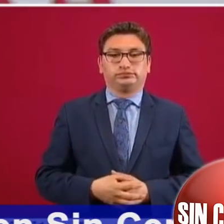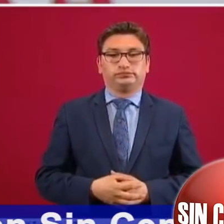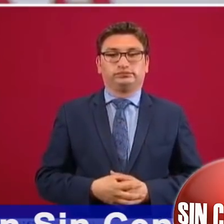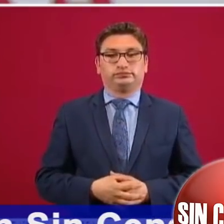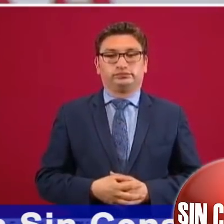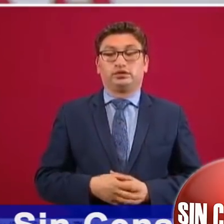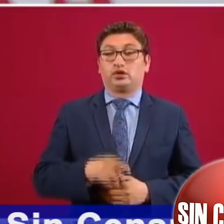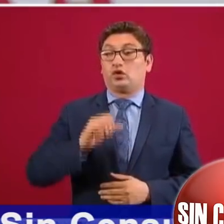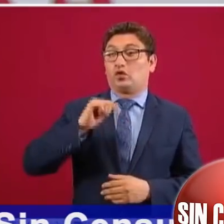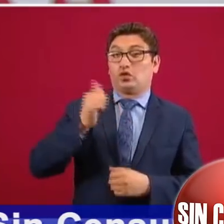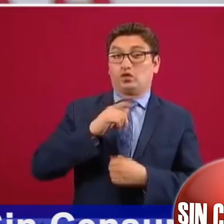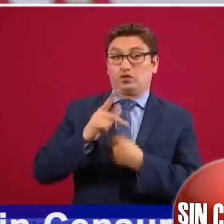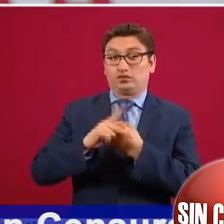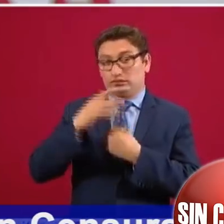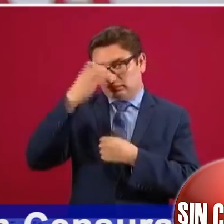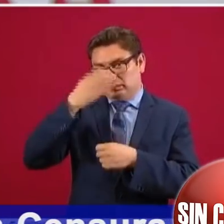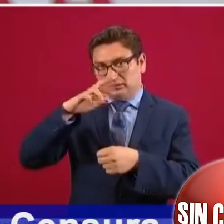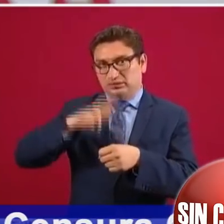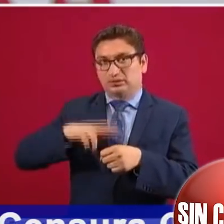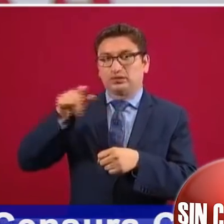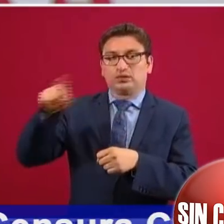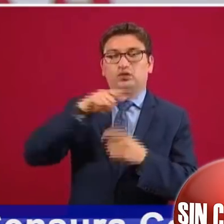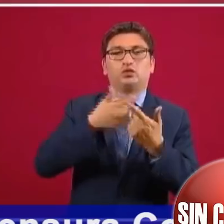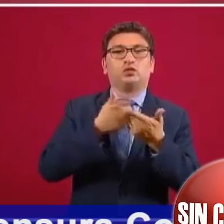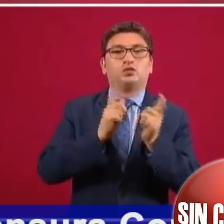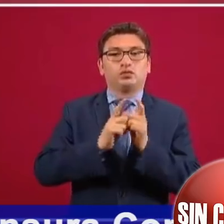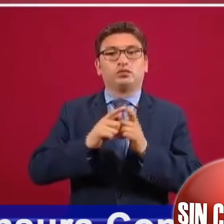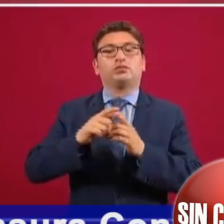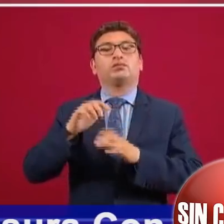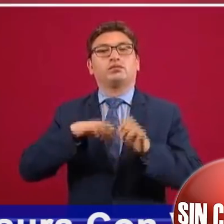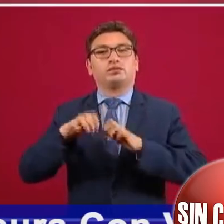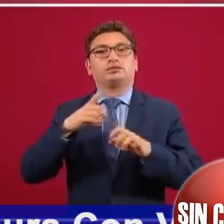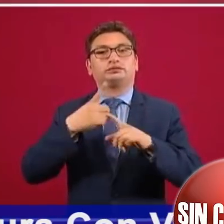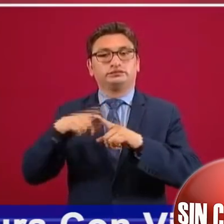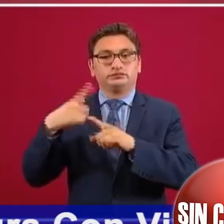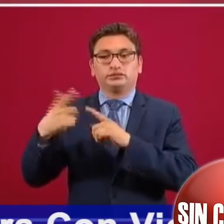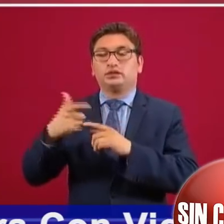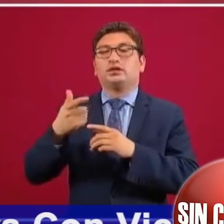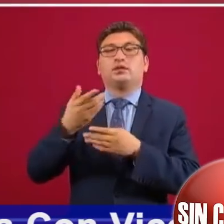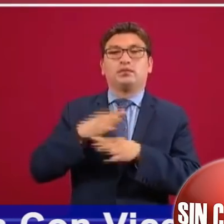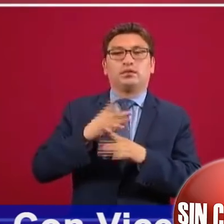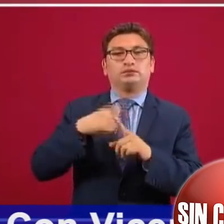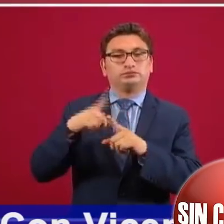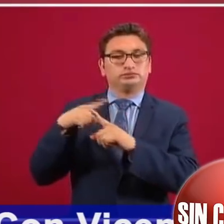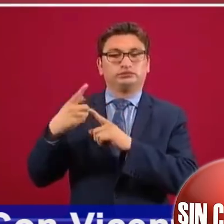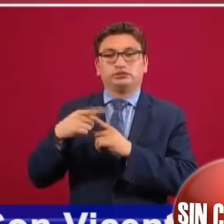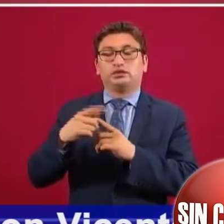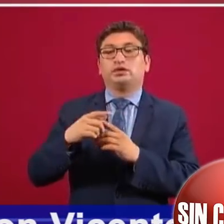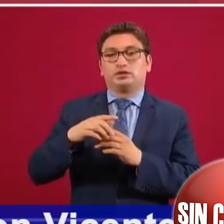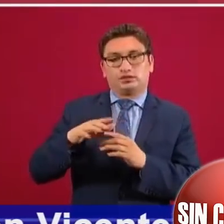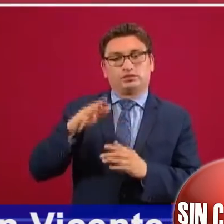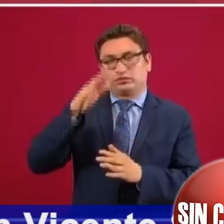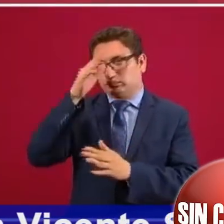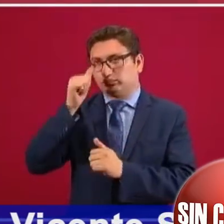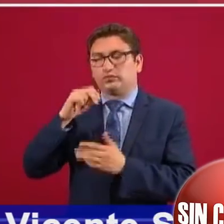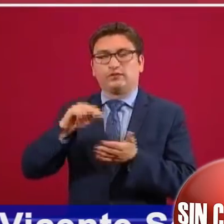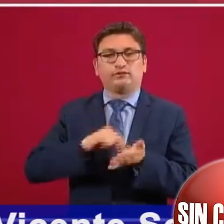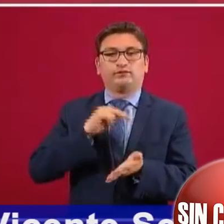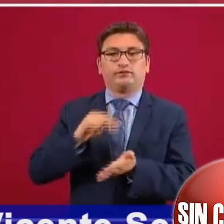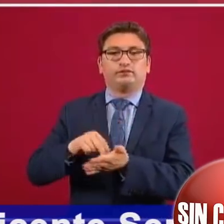desde el extranjero, los grupos financieros, que se firmaran cartas de